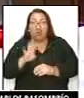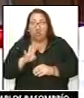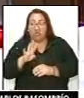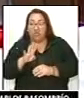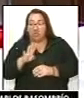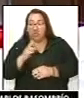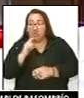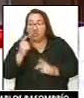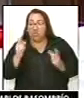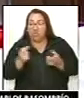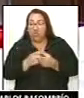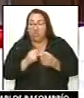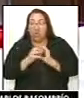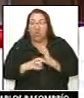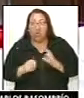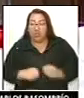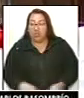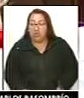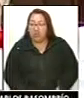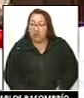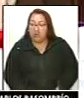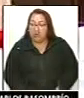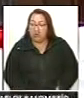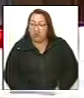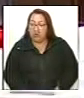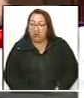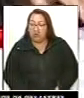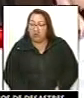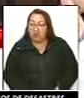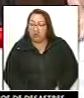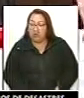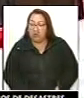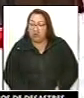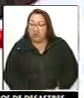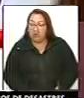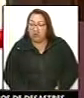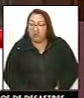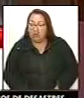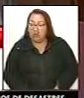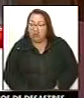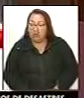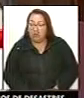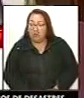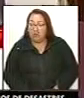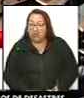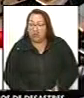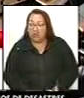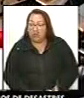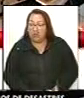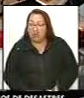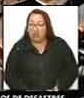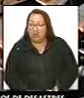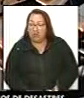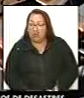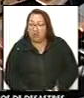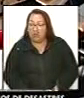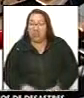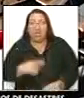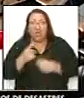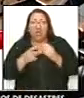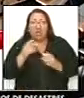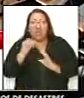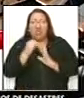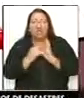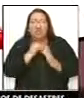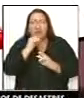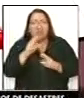ser esta una comisión ordinaria con condiciones especiales. Presidenta, la declaración de inconstitucionalidad nada tiene